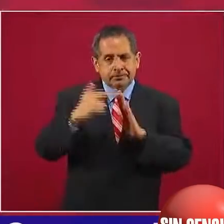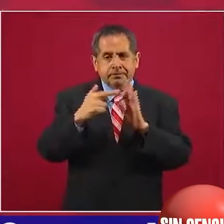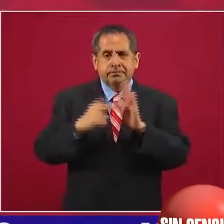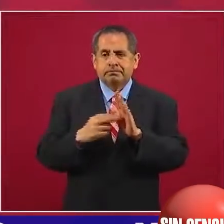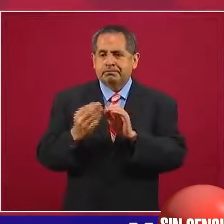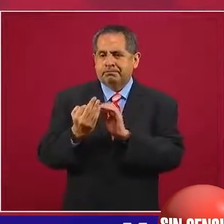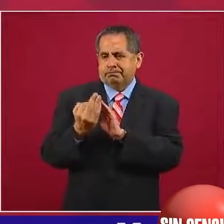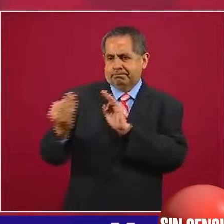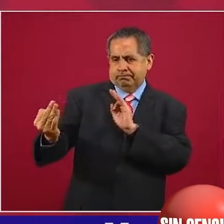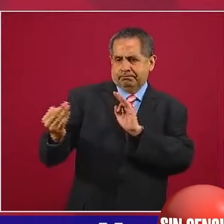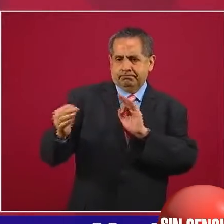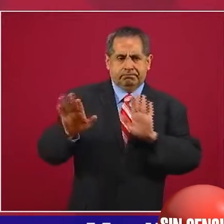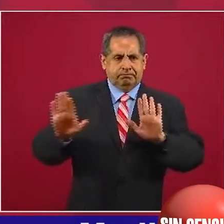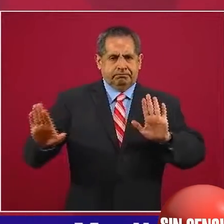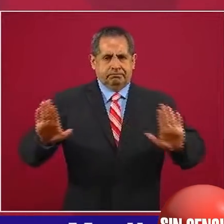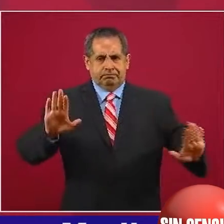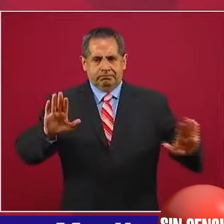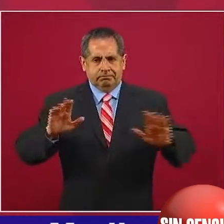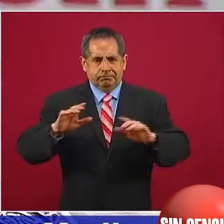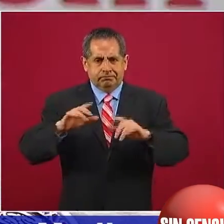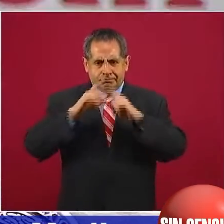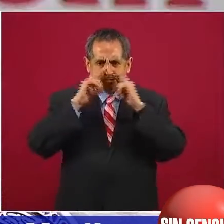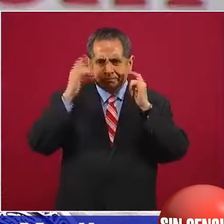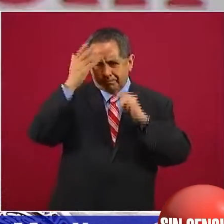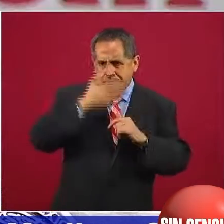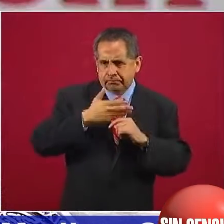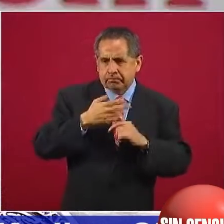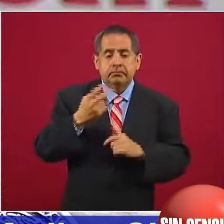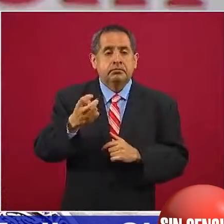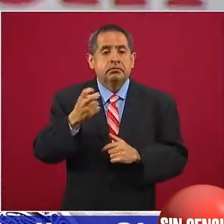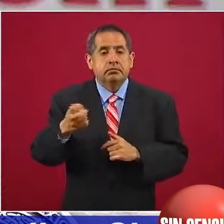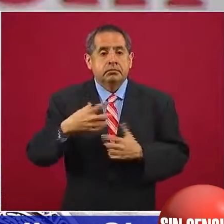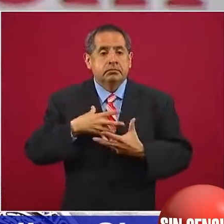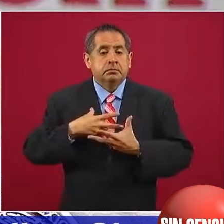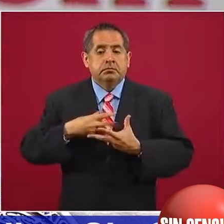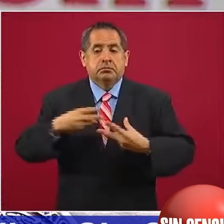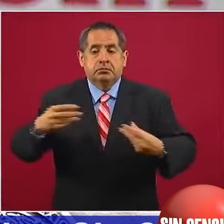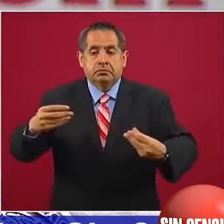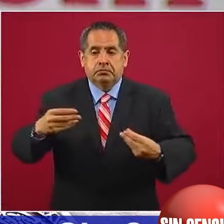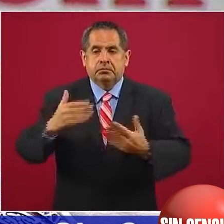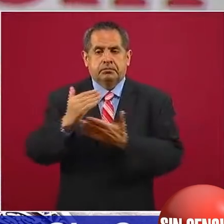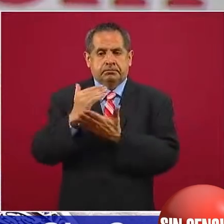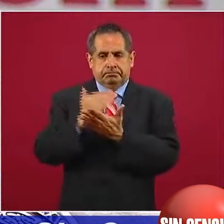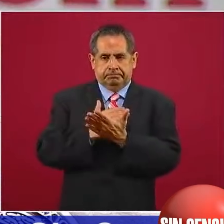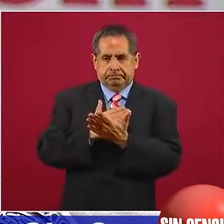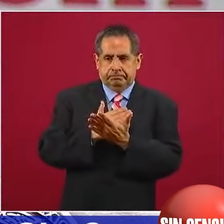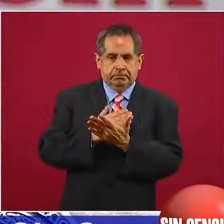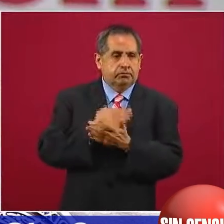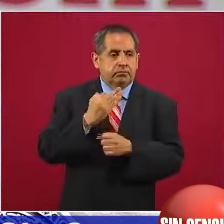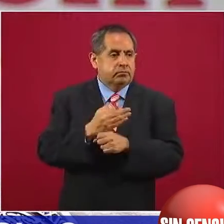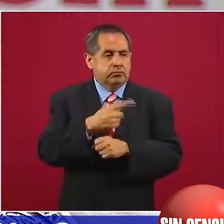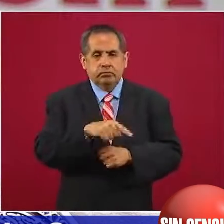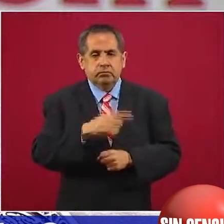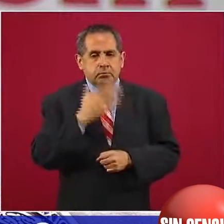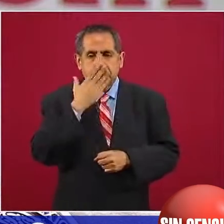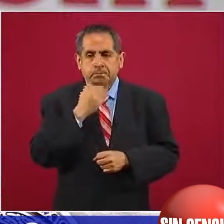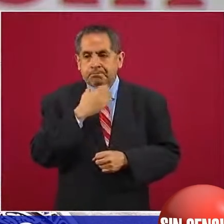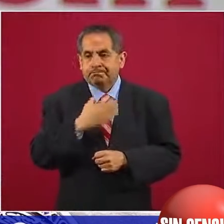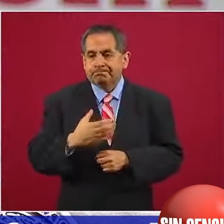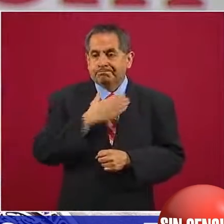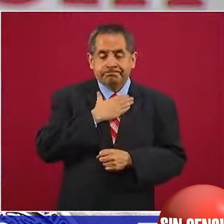sana distancia, nos permitieron reducir la velocidad de contagios para que nunca llegáramos a tener en el día más